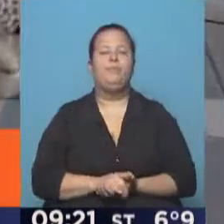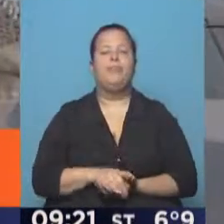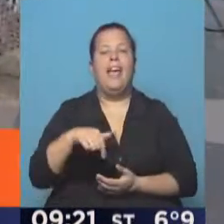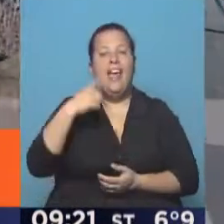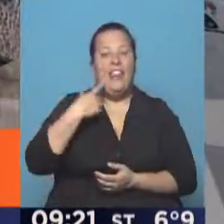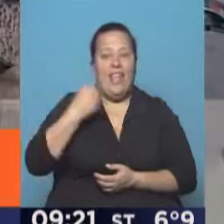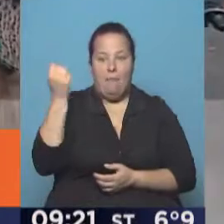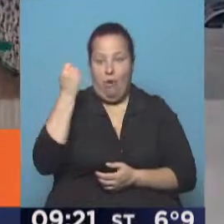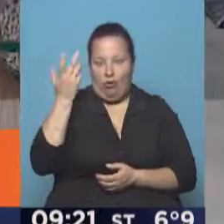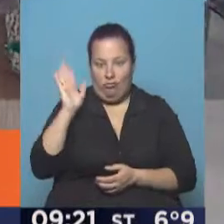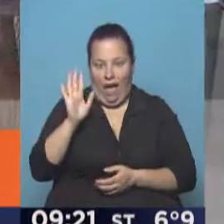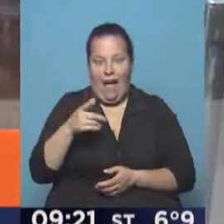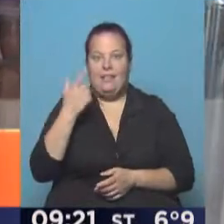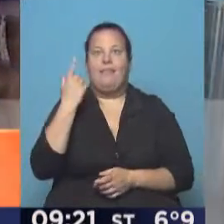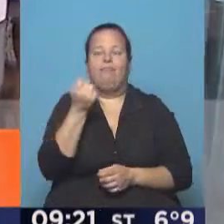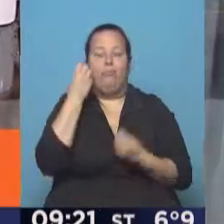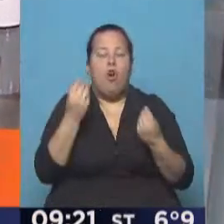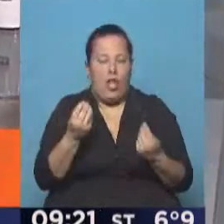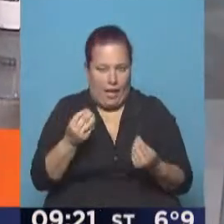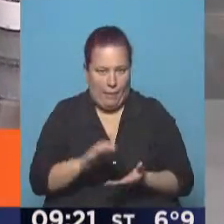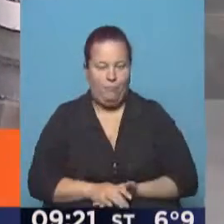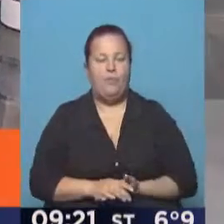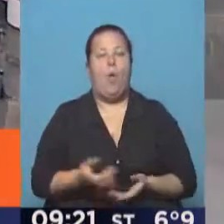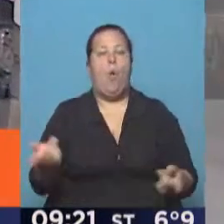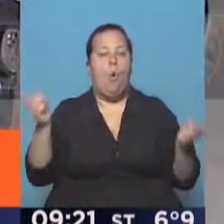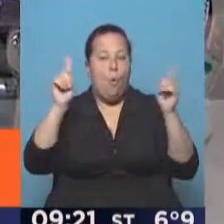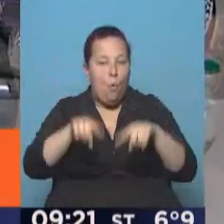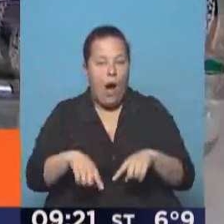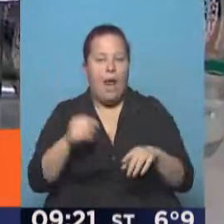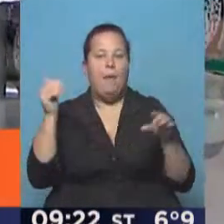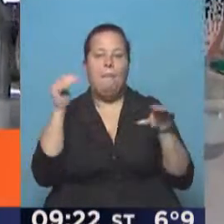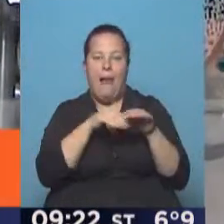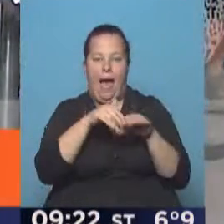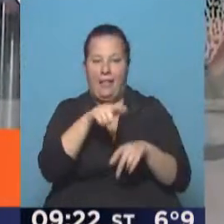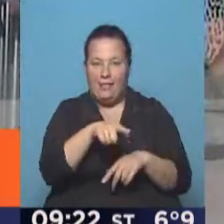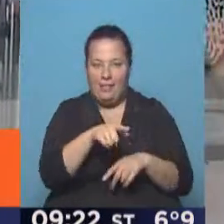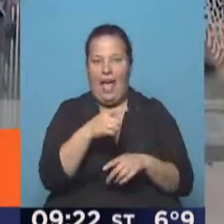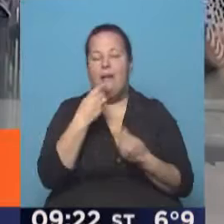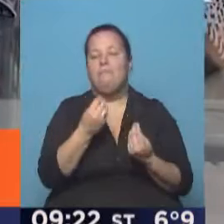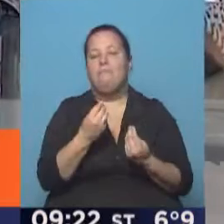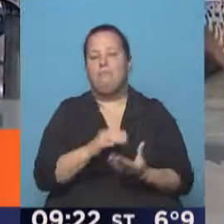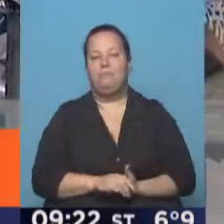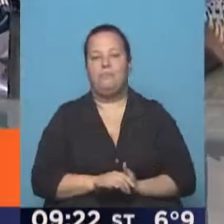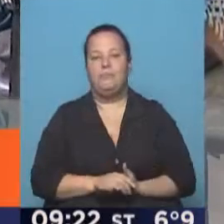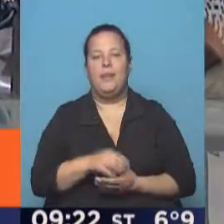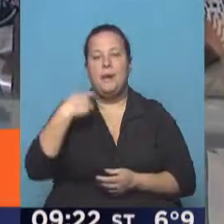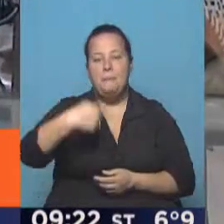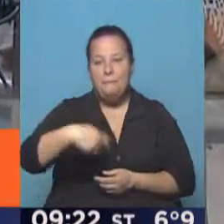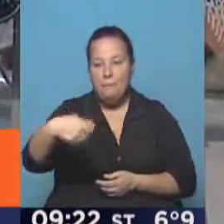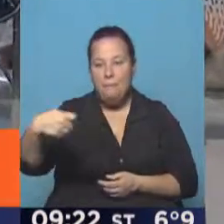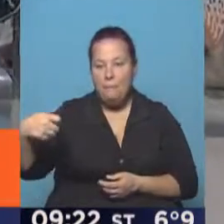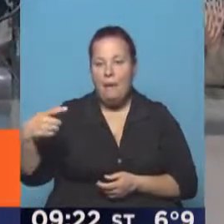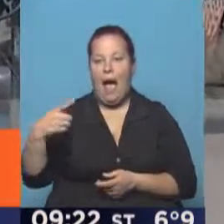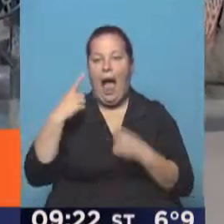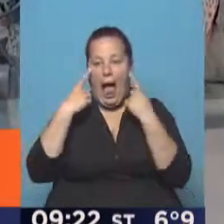día histórico. Es un día histórico primero porque se recupera para el Fondo Solidario, que es el que financia gran parte de